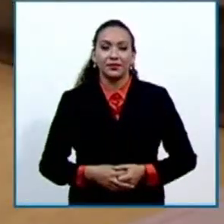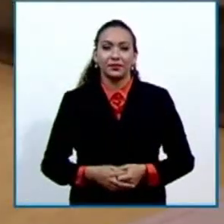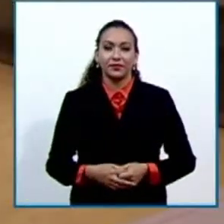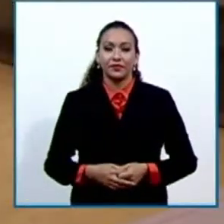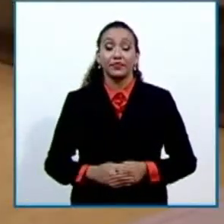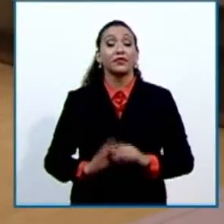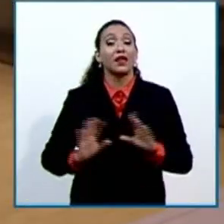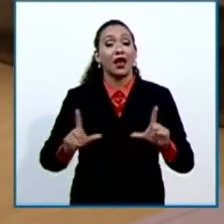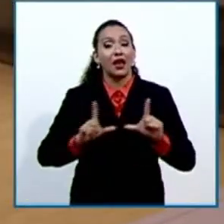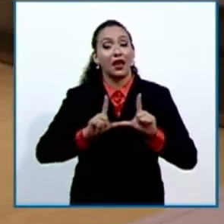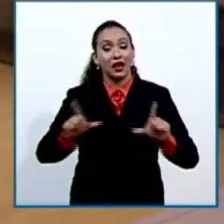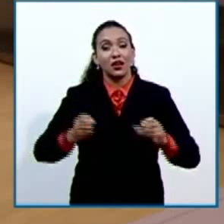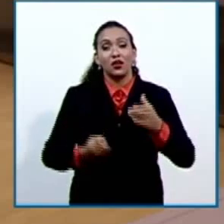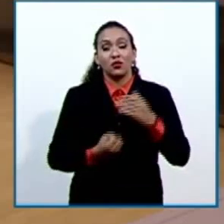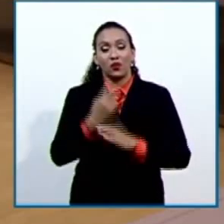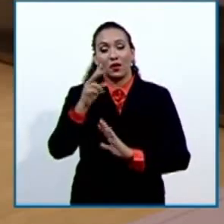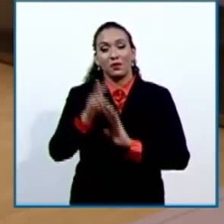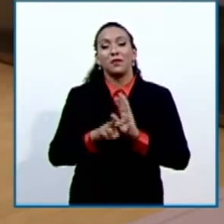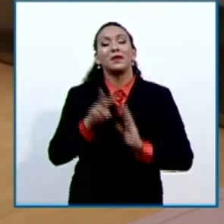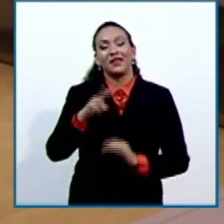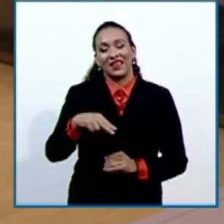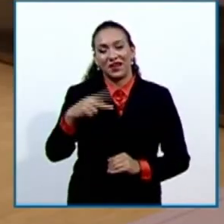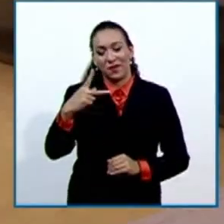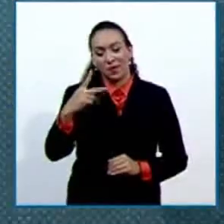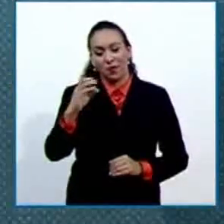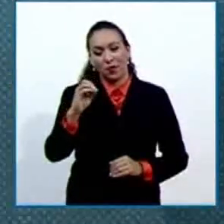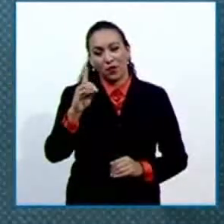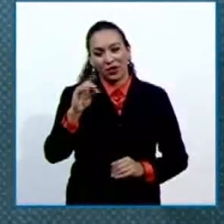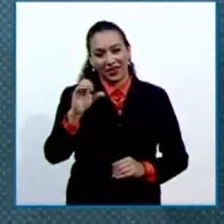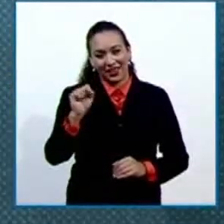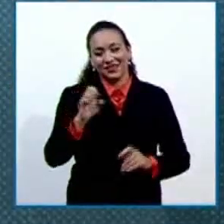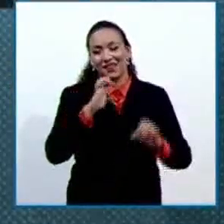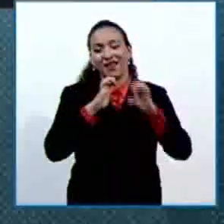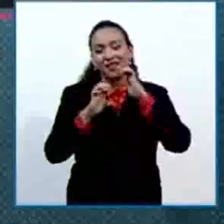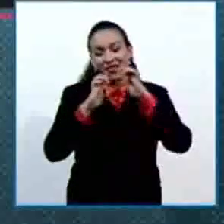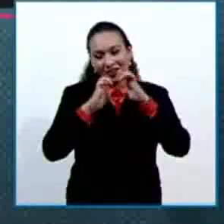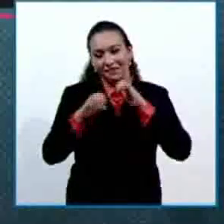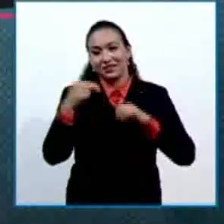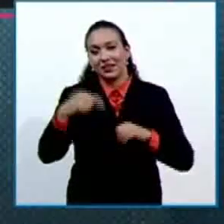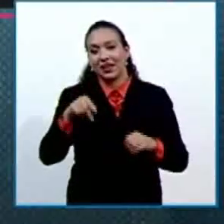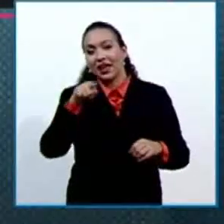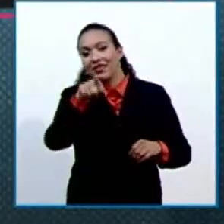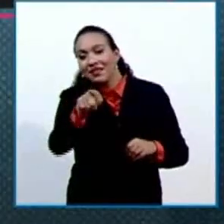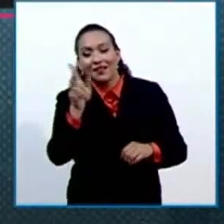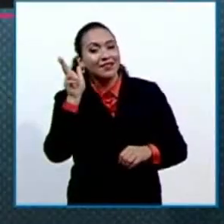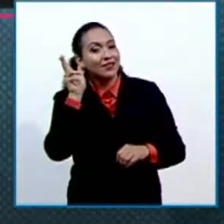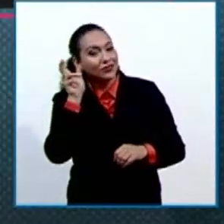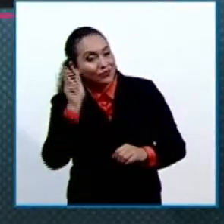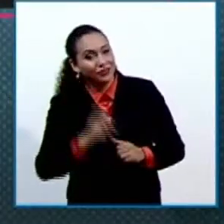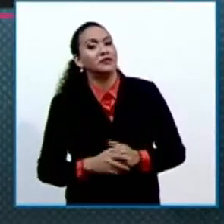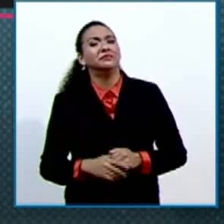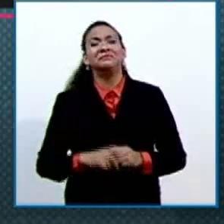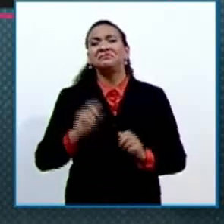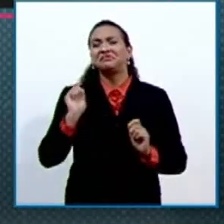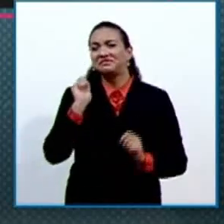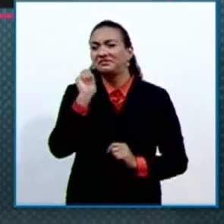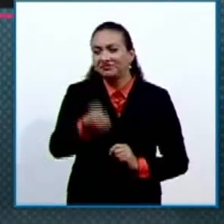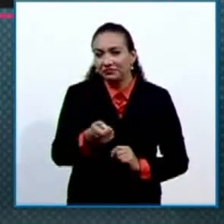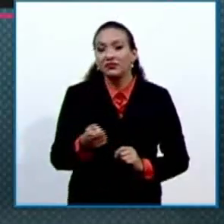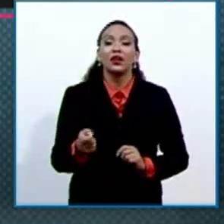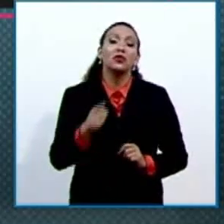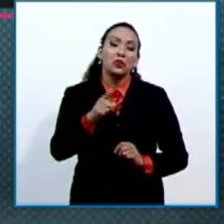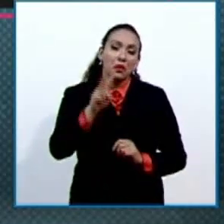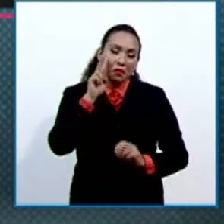Está disponible el nuevo episodio del podcast del Consejo de la Judicatura Federal Te Escuchamos, que en esta ocasión aborda el caso de un